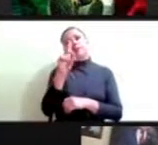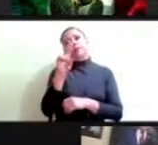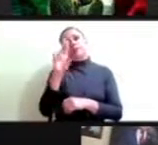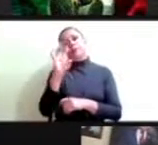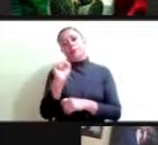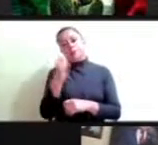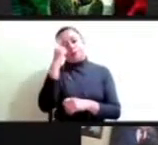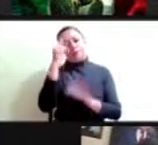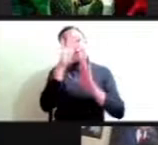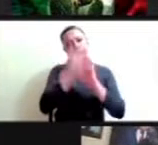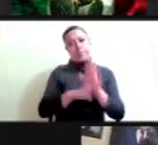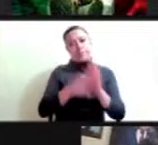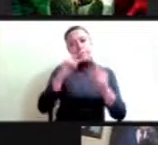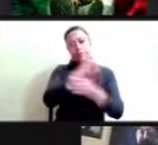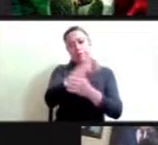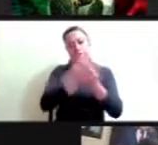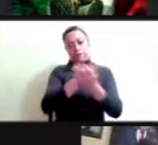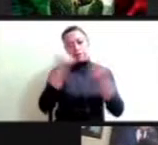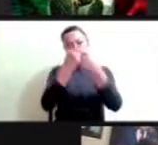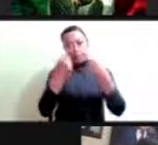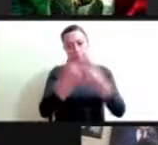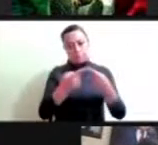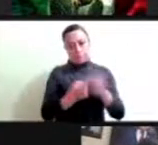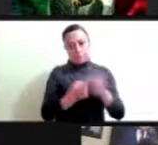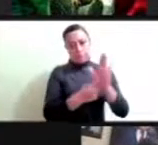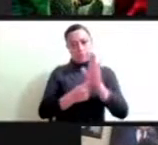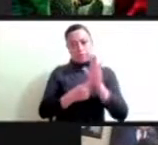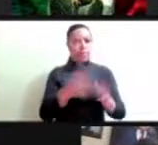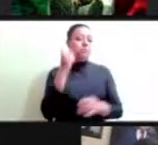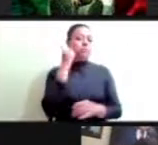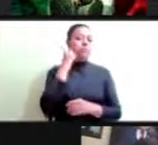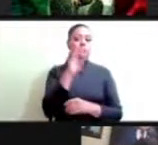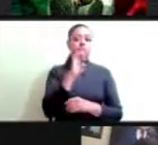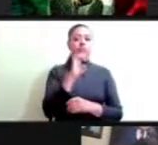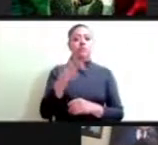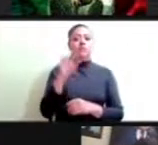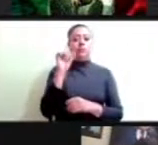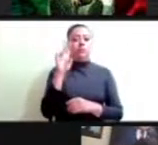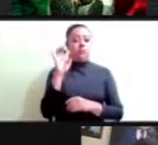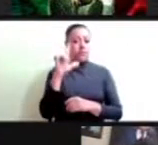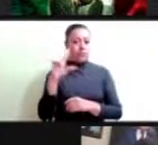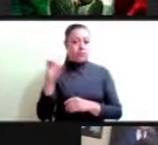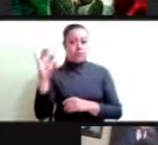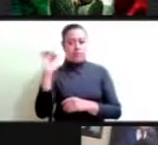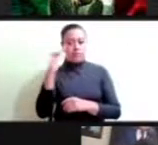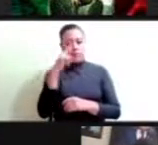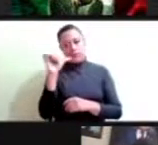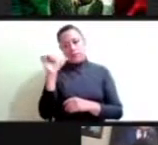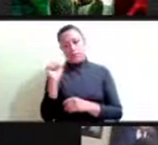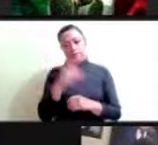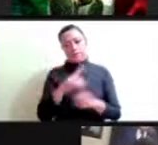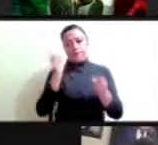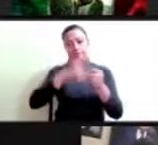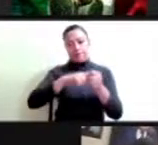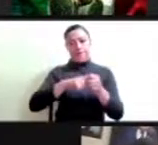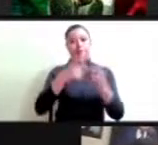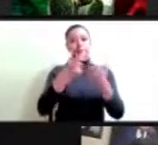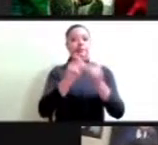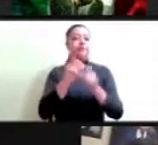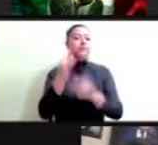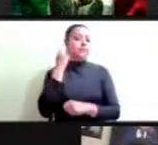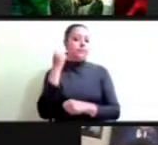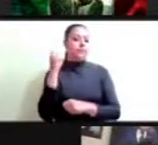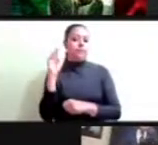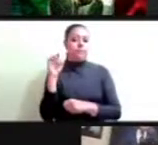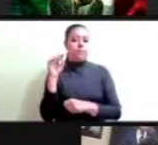zonas, presentado por el diputado José Manuel Vargas Bernal, integrante del grupo parlamentario de Morena, que presenta